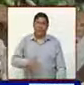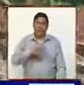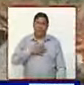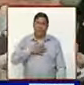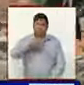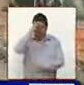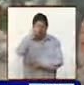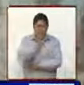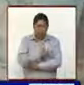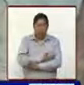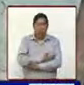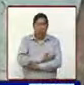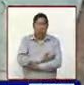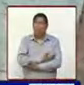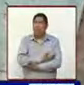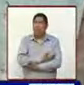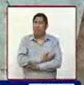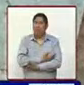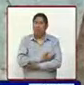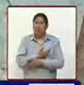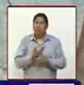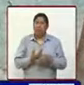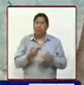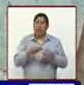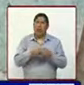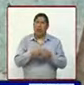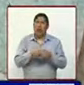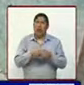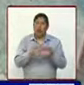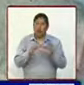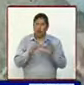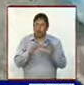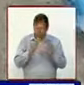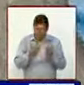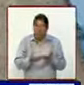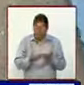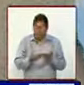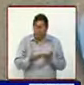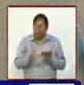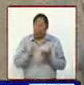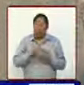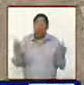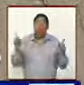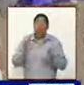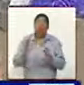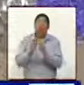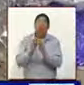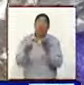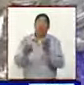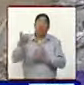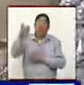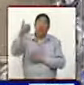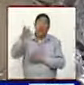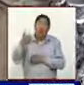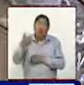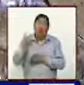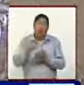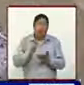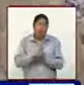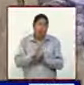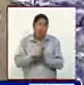Mi hijito también está de mi pre-kinder, los cuadernos, igual todo quedó bajo así enterrado, tenía un cuaderno que del colegio me ha